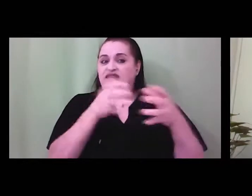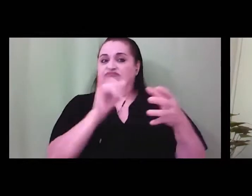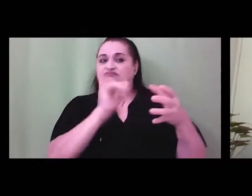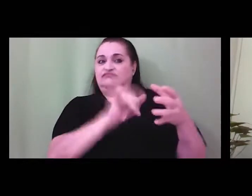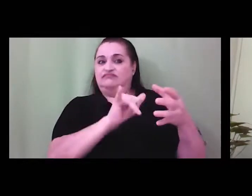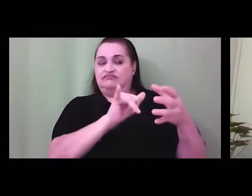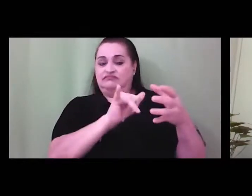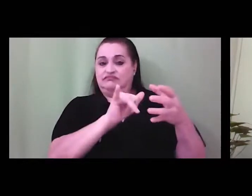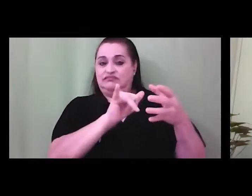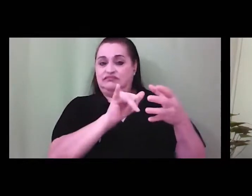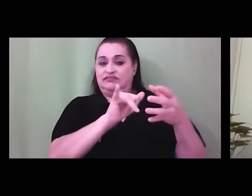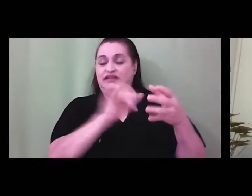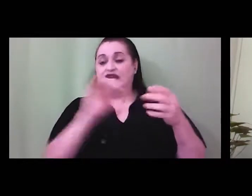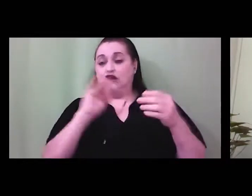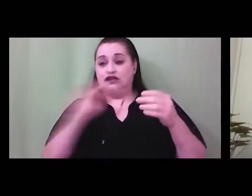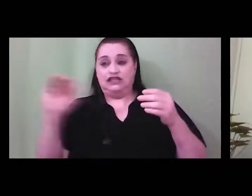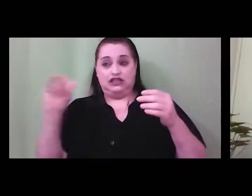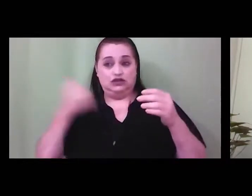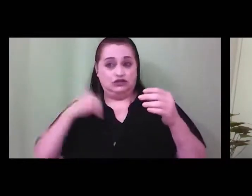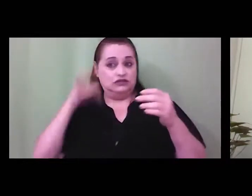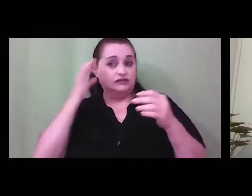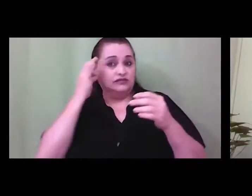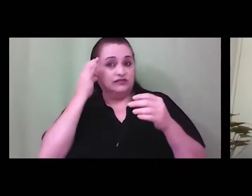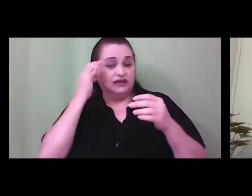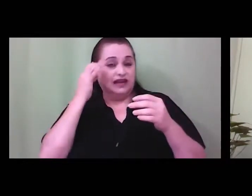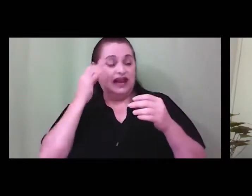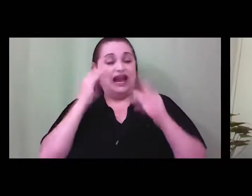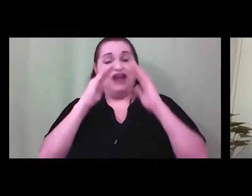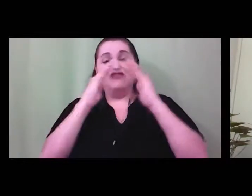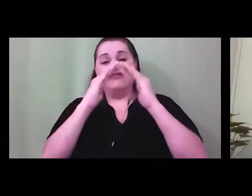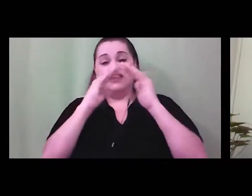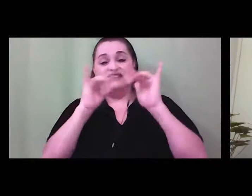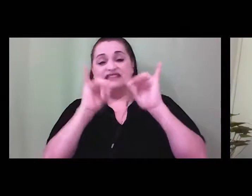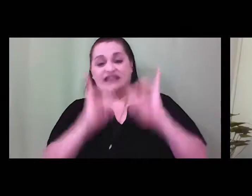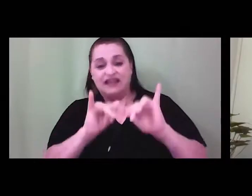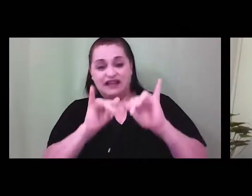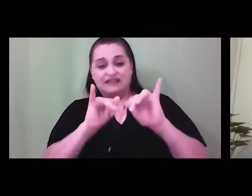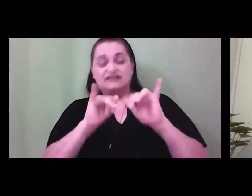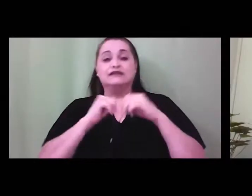institucionalización de los niños en residencias